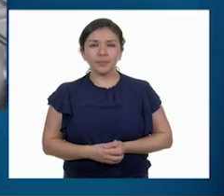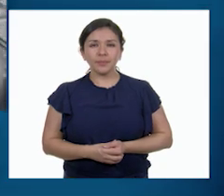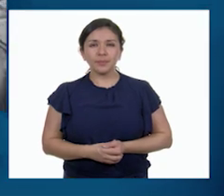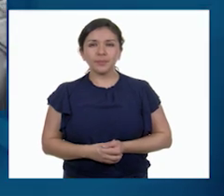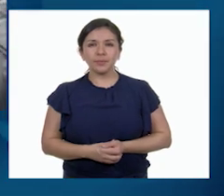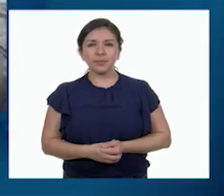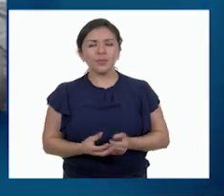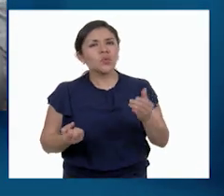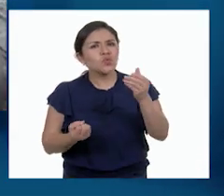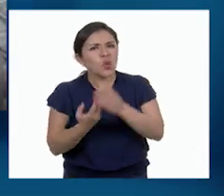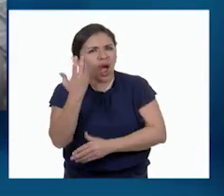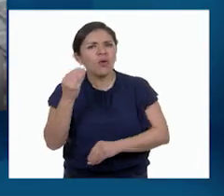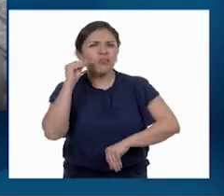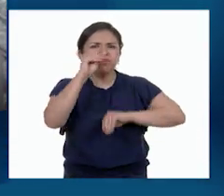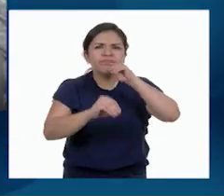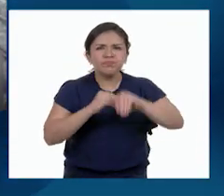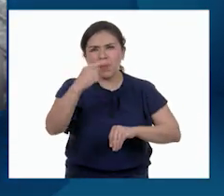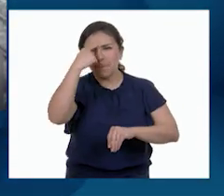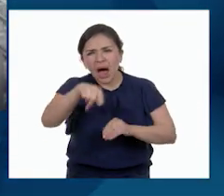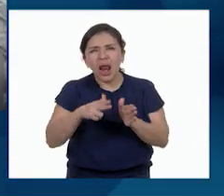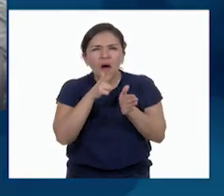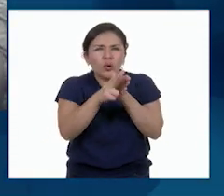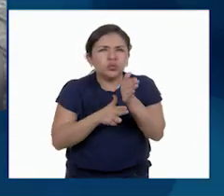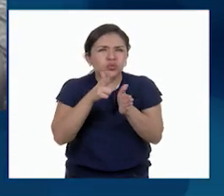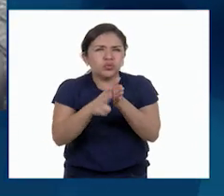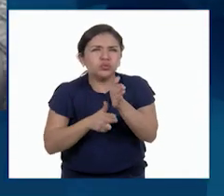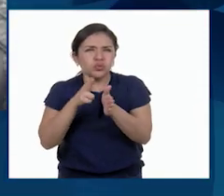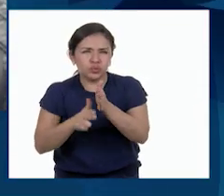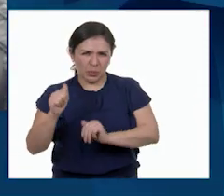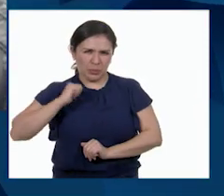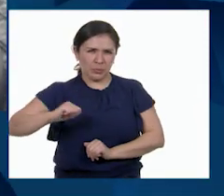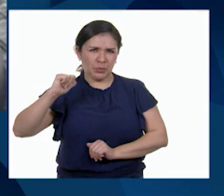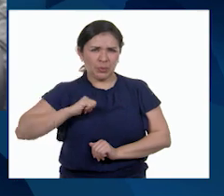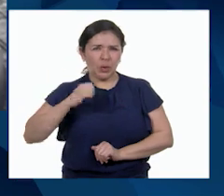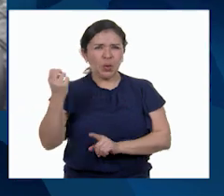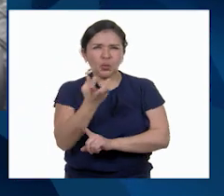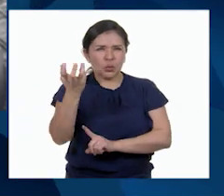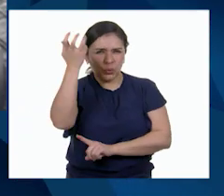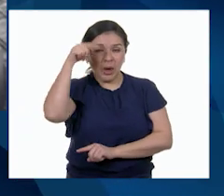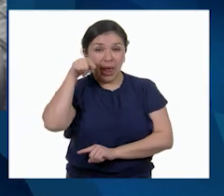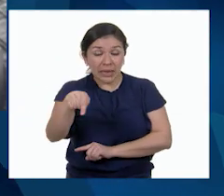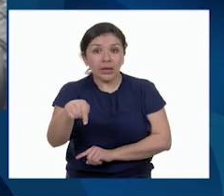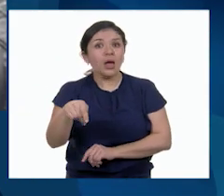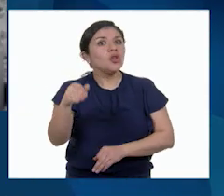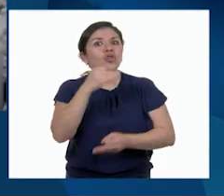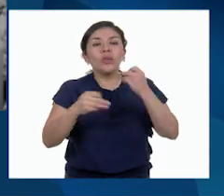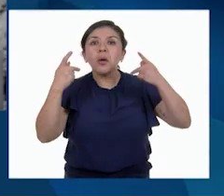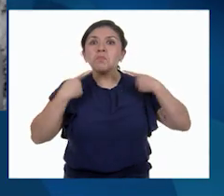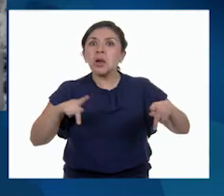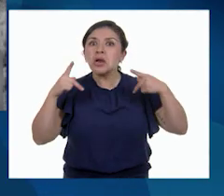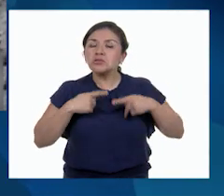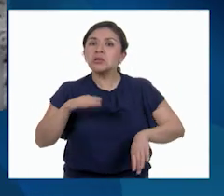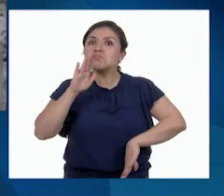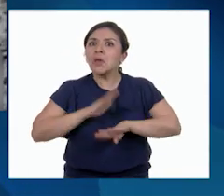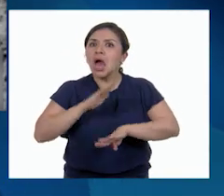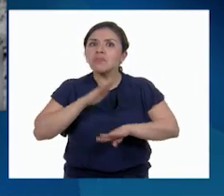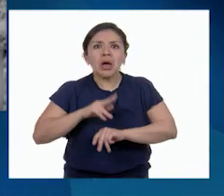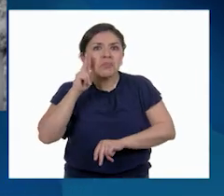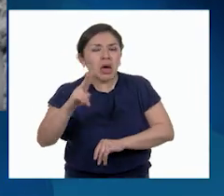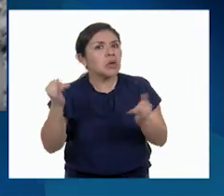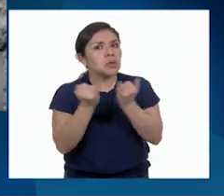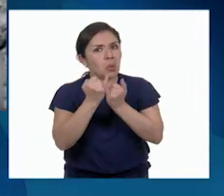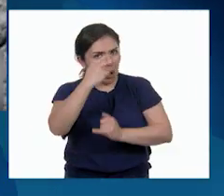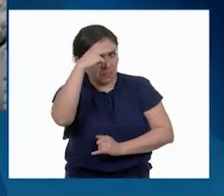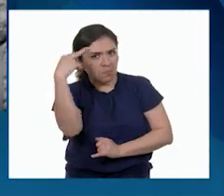La invención y perfeccionamiento de la máquina de vapor en el siglo anterior llevó a todo el mundo a un auge del cual no escapó